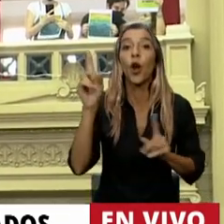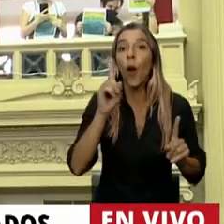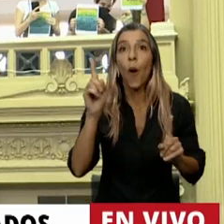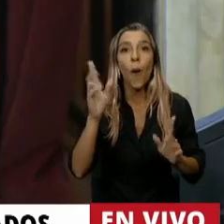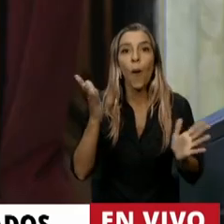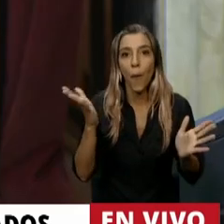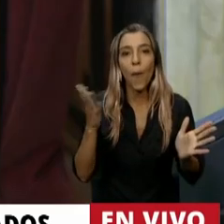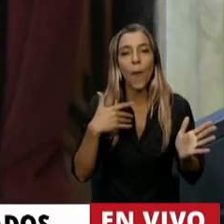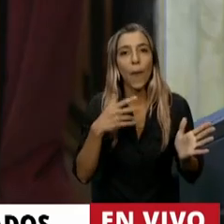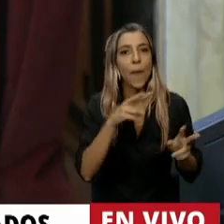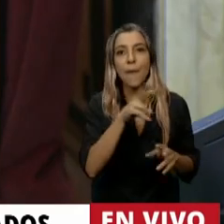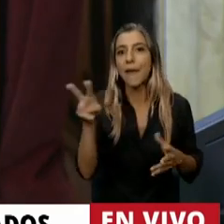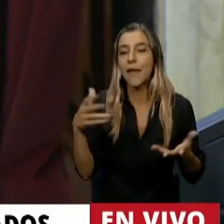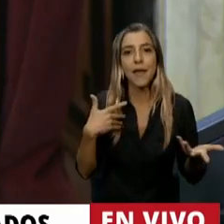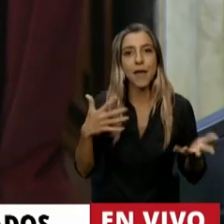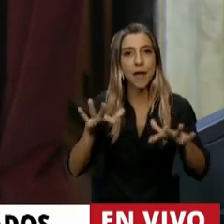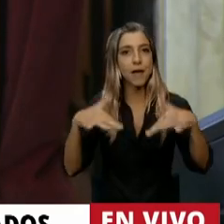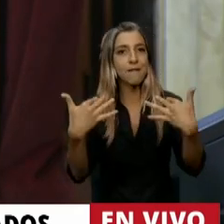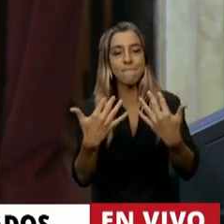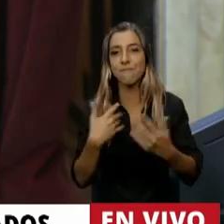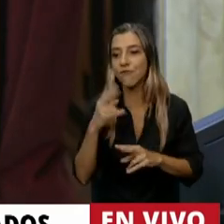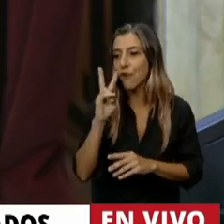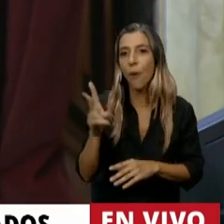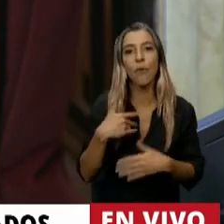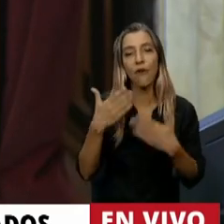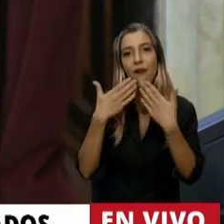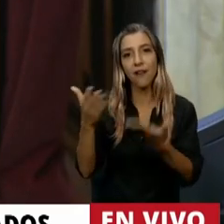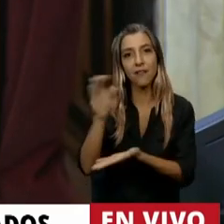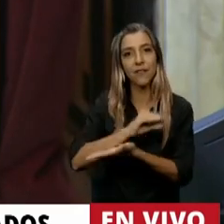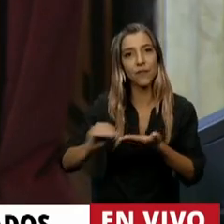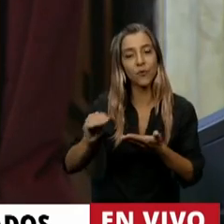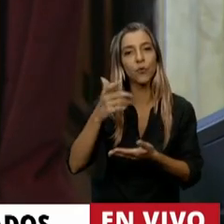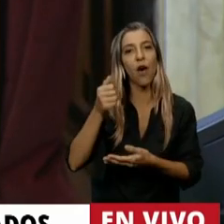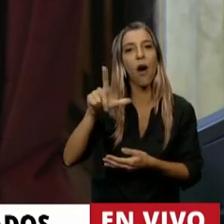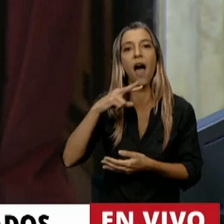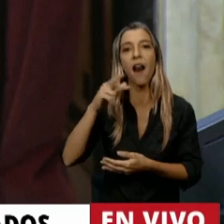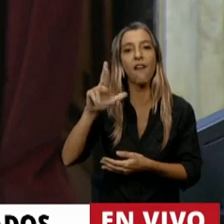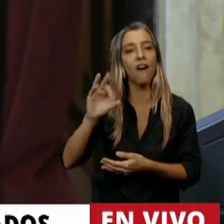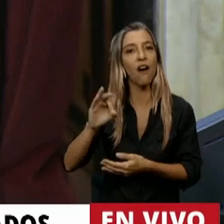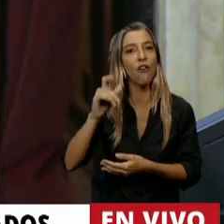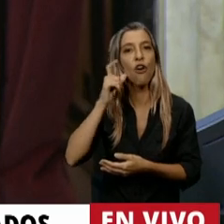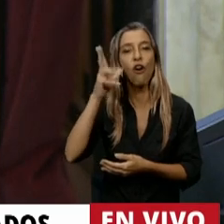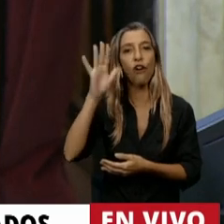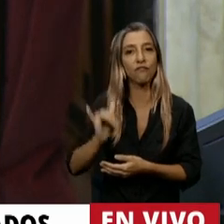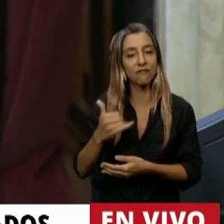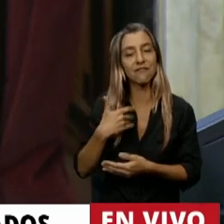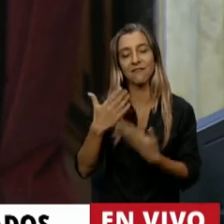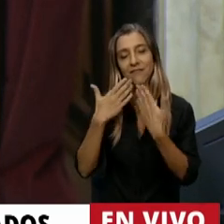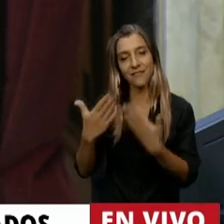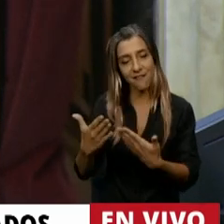Y aunque no lo veo ahora en este momento en el recinto, quiero agradecerle al diputado Álvaro González, porque lo dije antes y lo